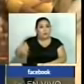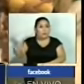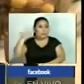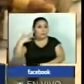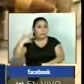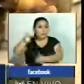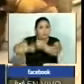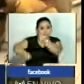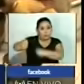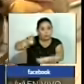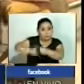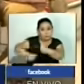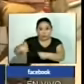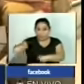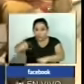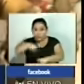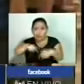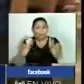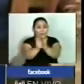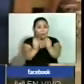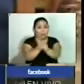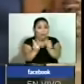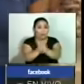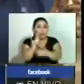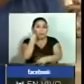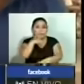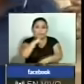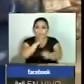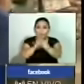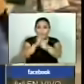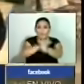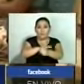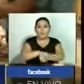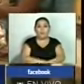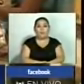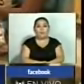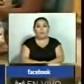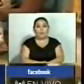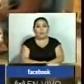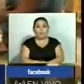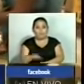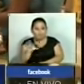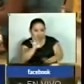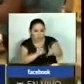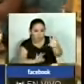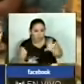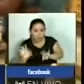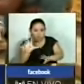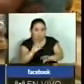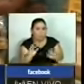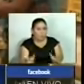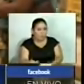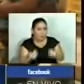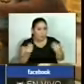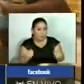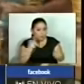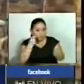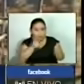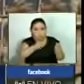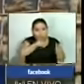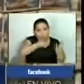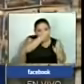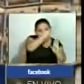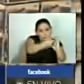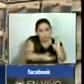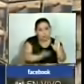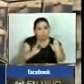y Usulután, afectadas por la pandemia del COVID-19. La selección de beneficiados se tomó con base a datos